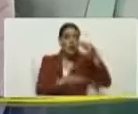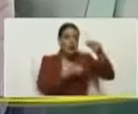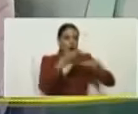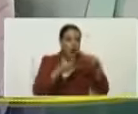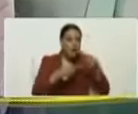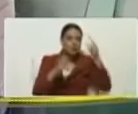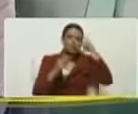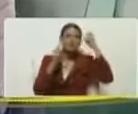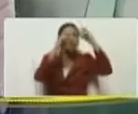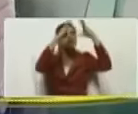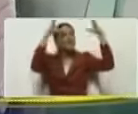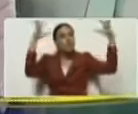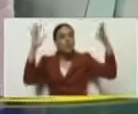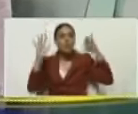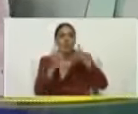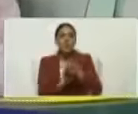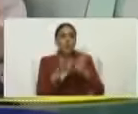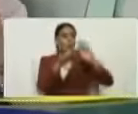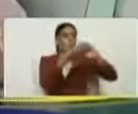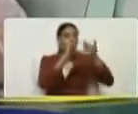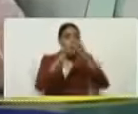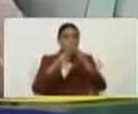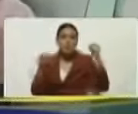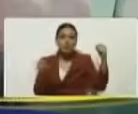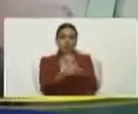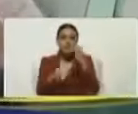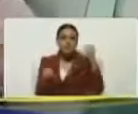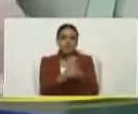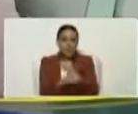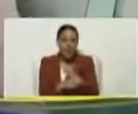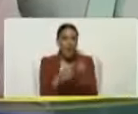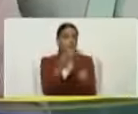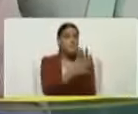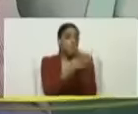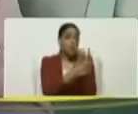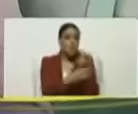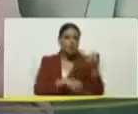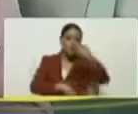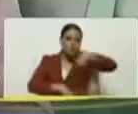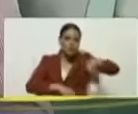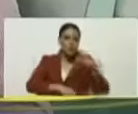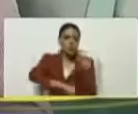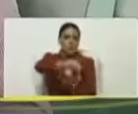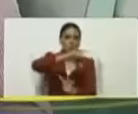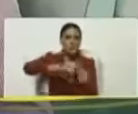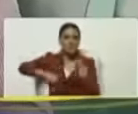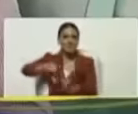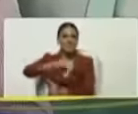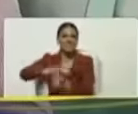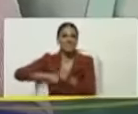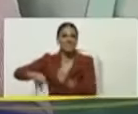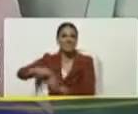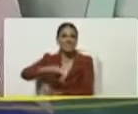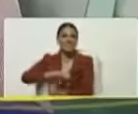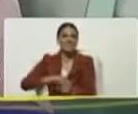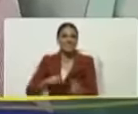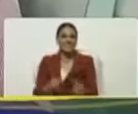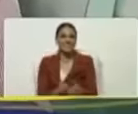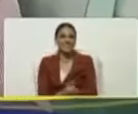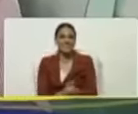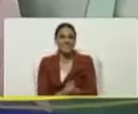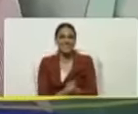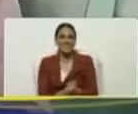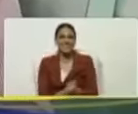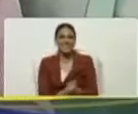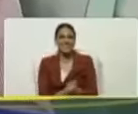soñó las comunas como el gran ente productivo, como la gran revolución económica que Venezuela va a